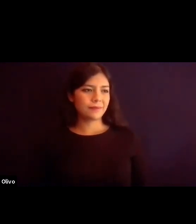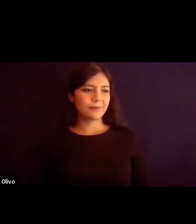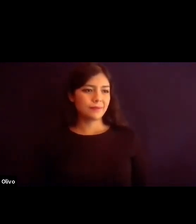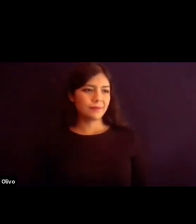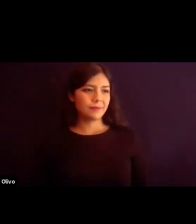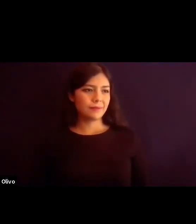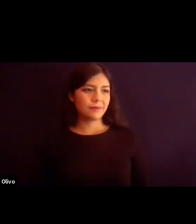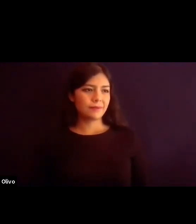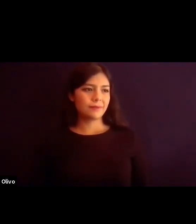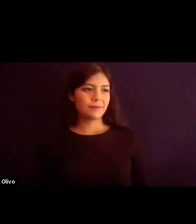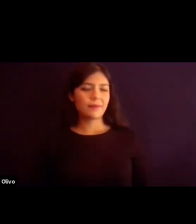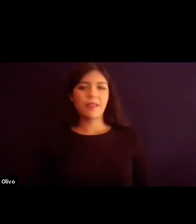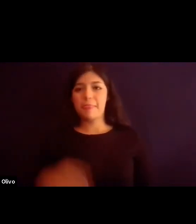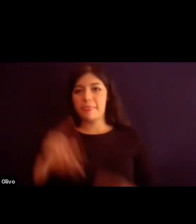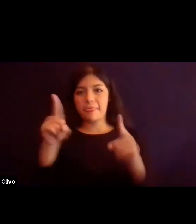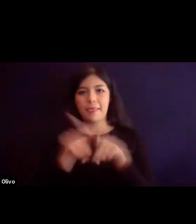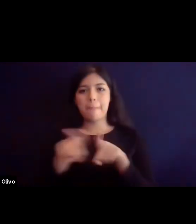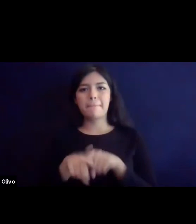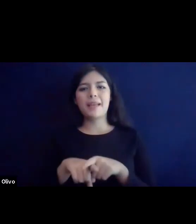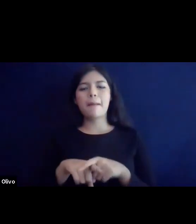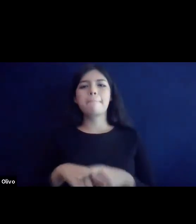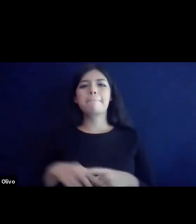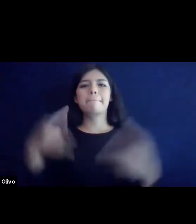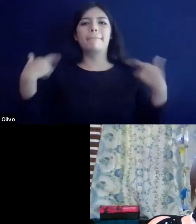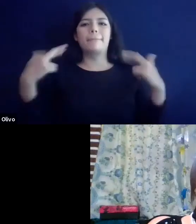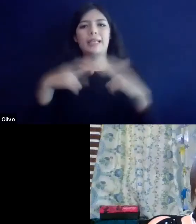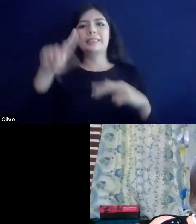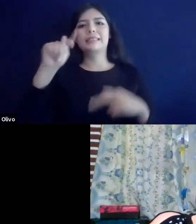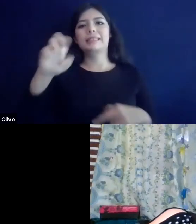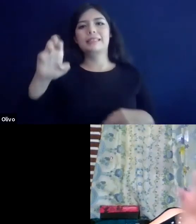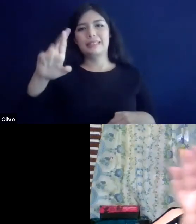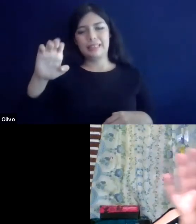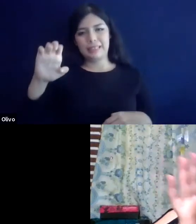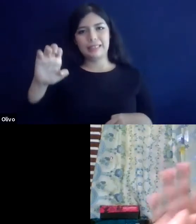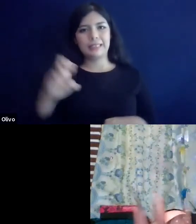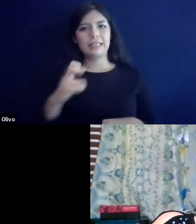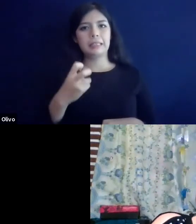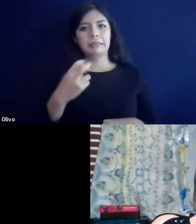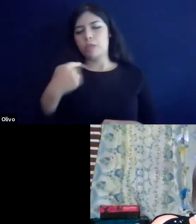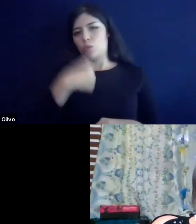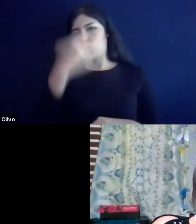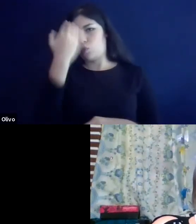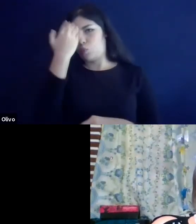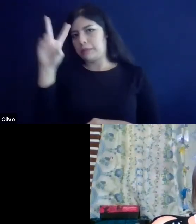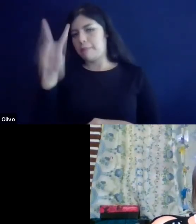maestra Tere. Tere, la maestra Teresa Huerta, que la verdad es que no la conocía.